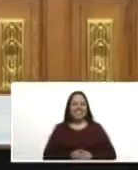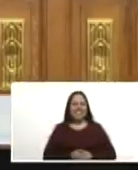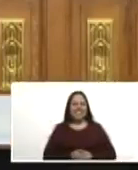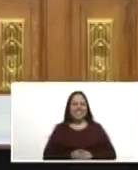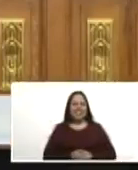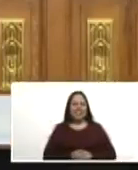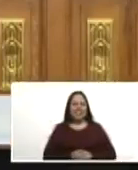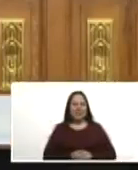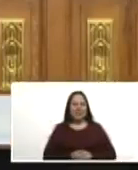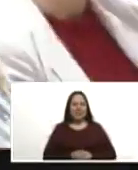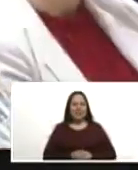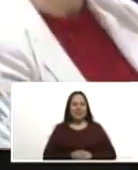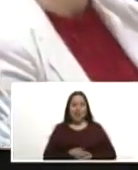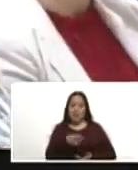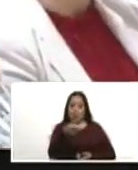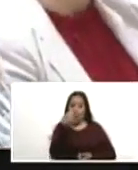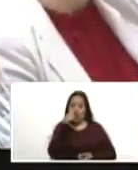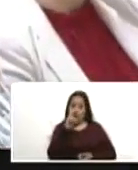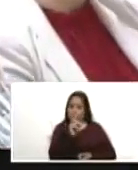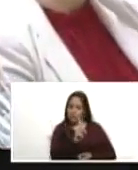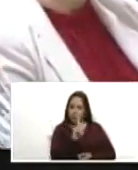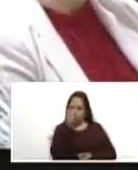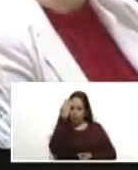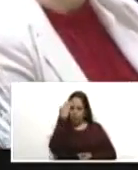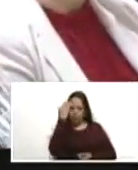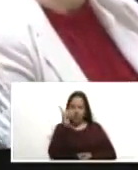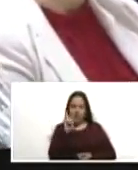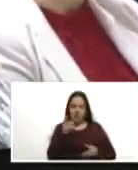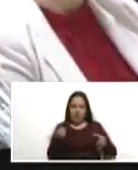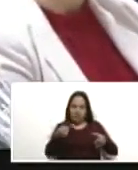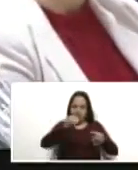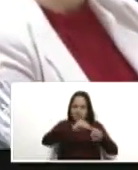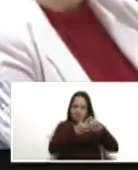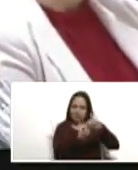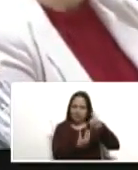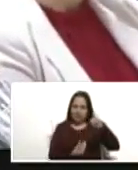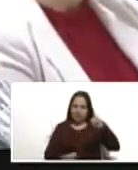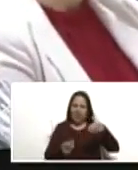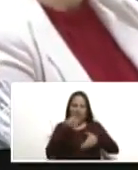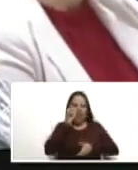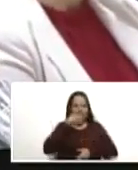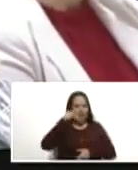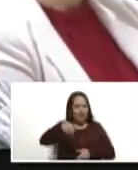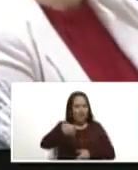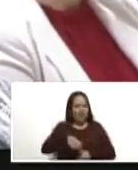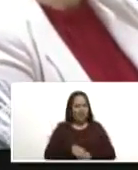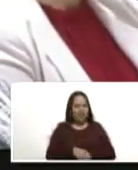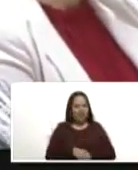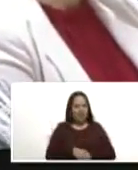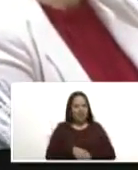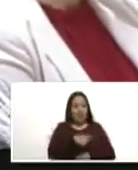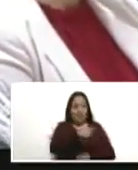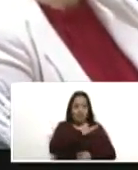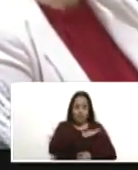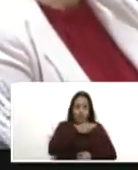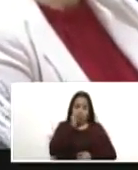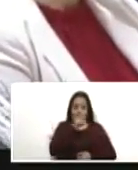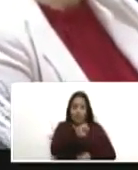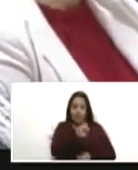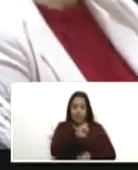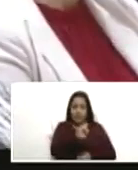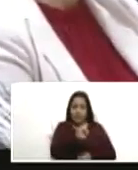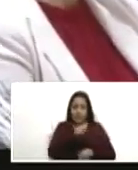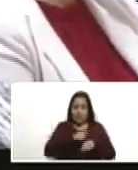café una viva vale tú no colaste café hoy Ah cafecito tuyo te levantaste